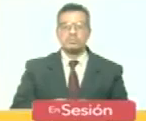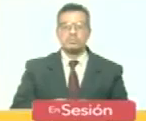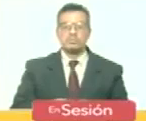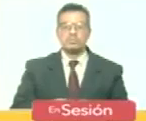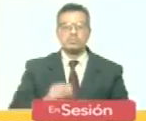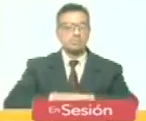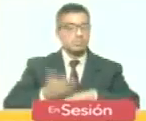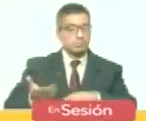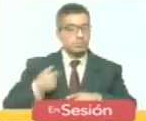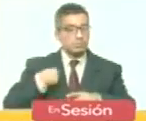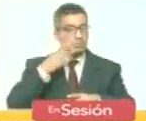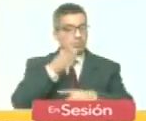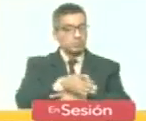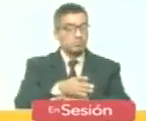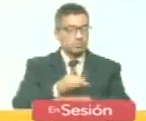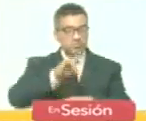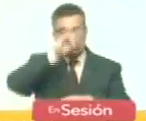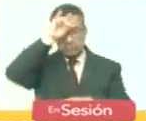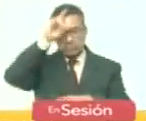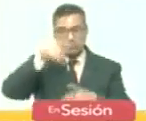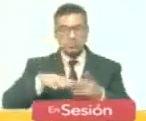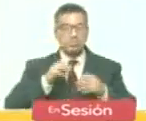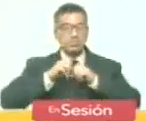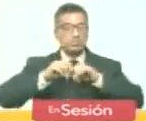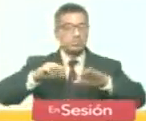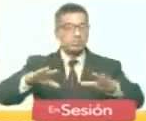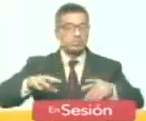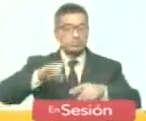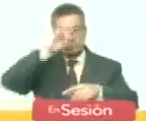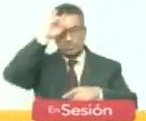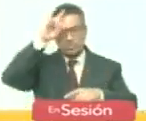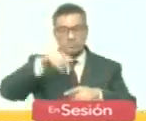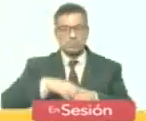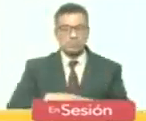Porque si se sueltan los demonios, se sueltan los demonios.